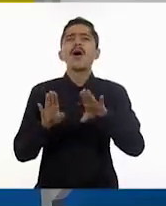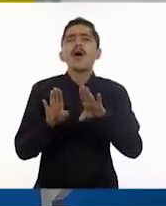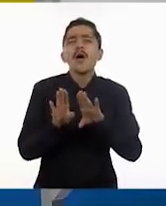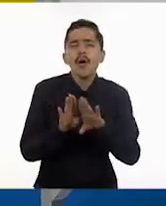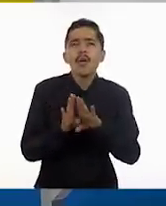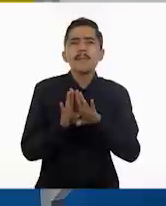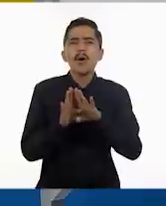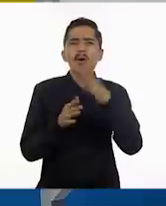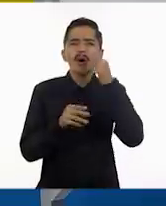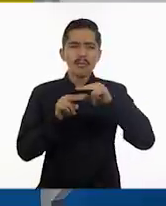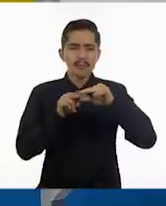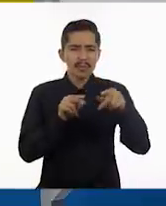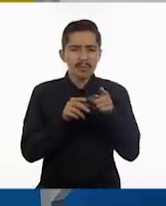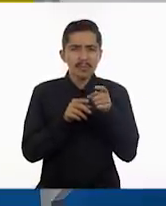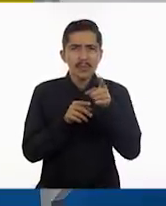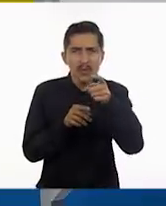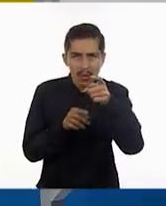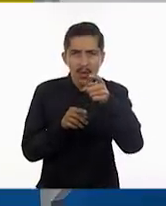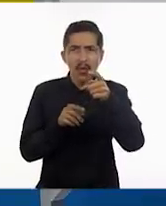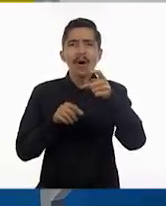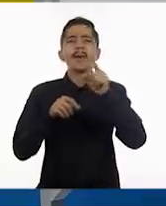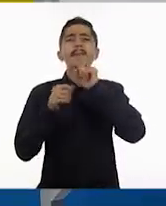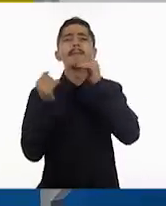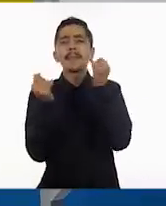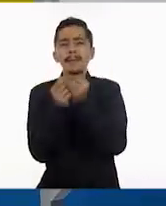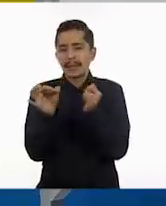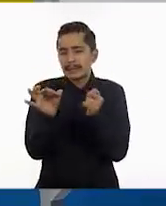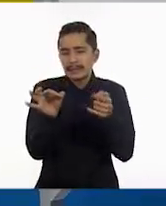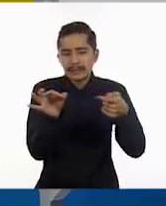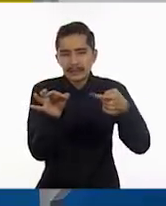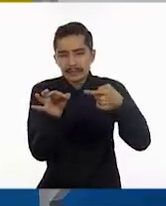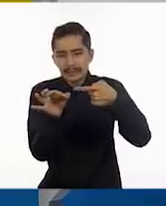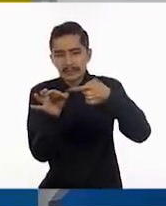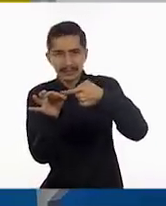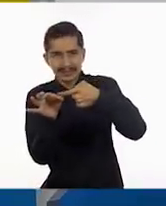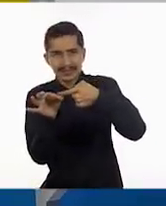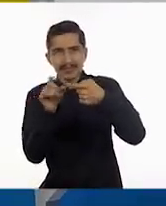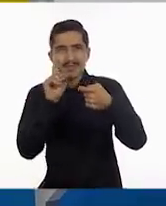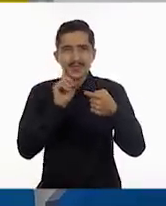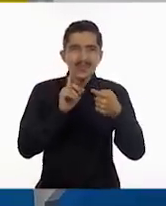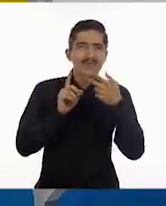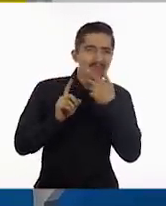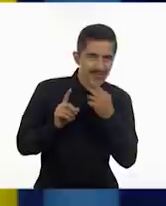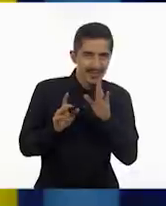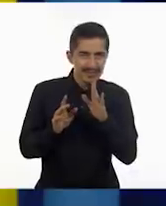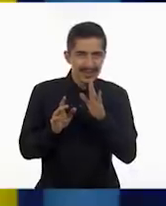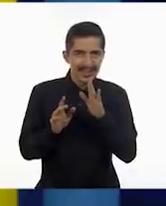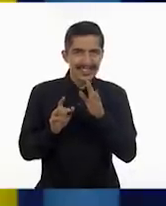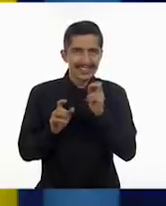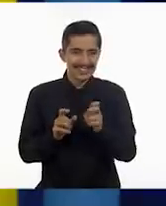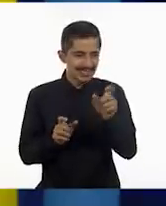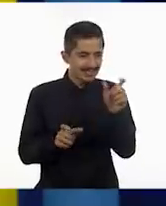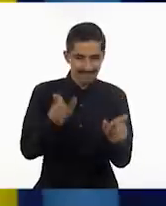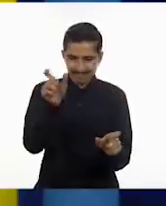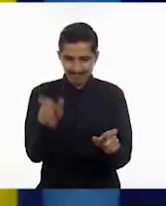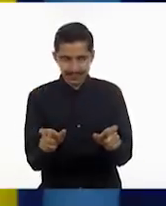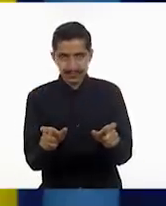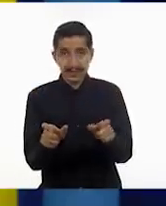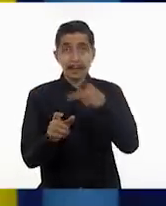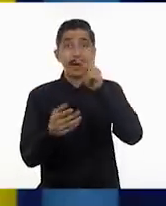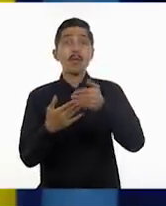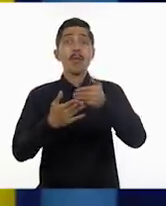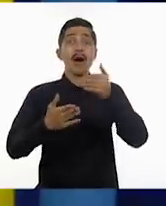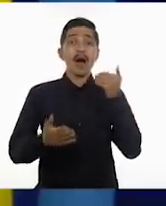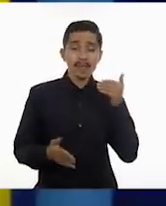del espermatozoide y del óvulo y hablaremos un poco sobre la determinación del sexo. Muy bien, pero antes de entrar